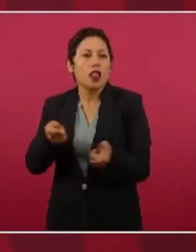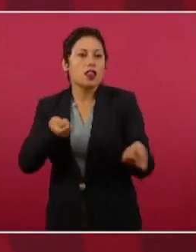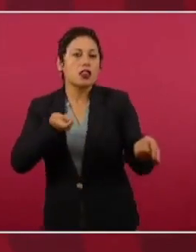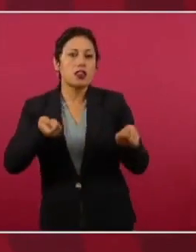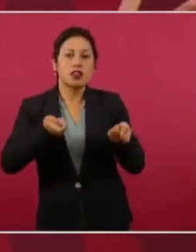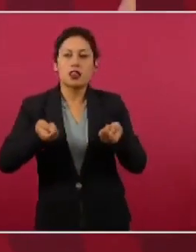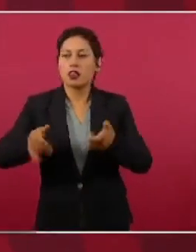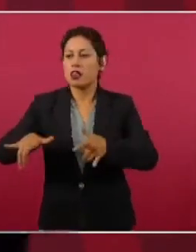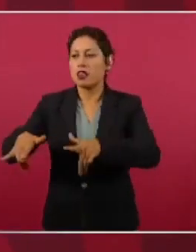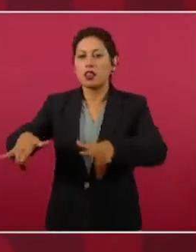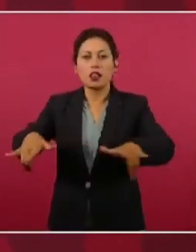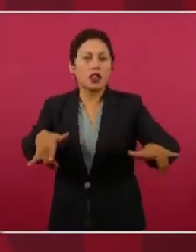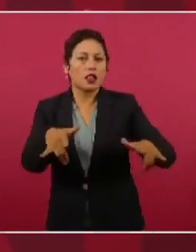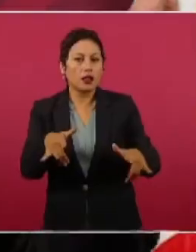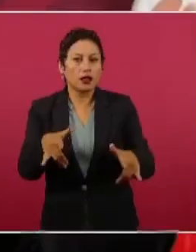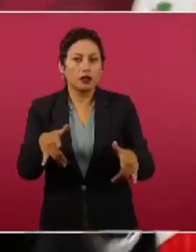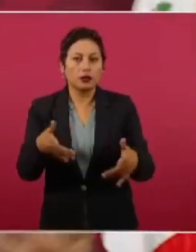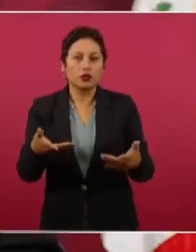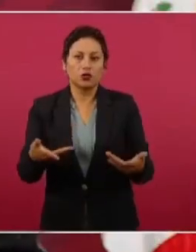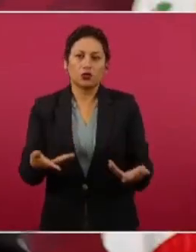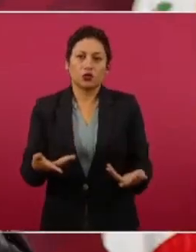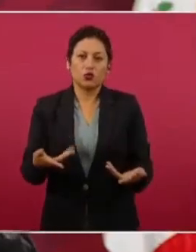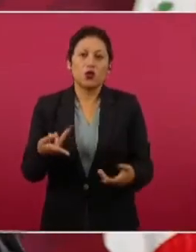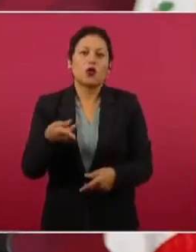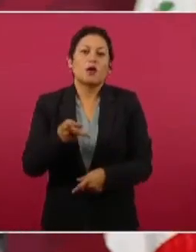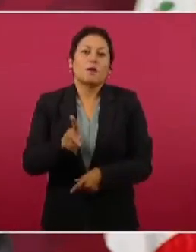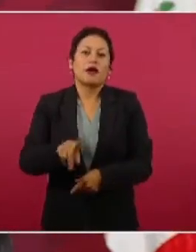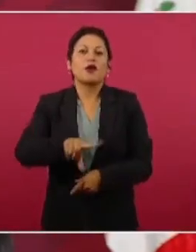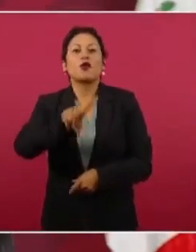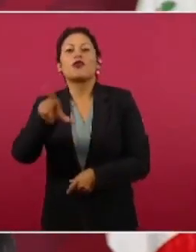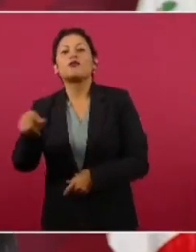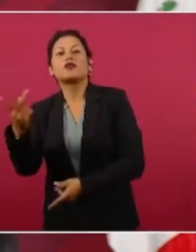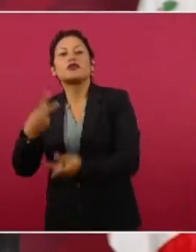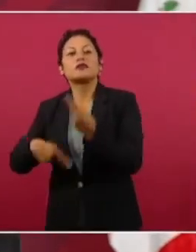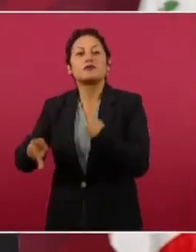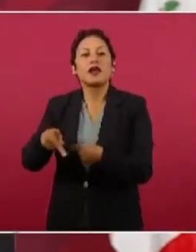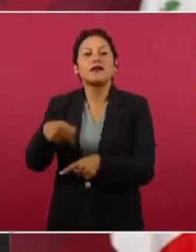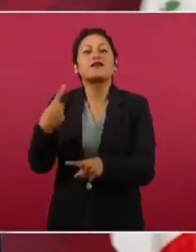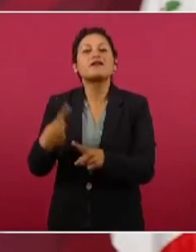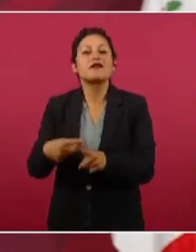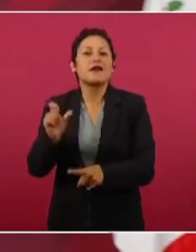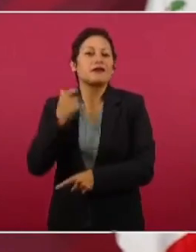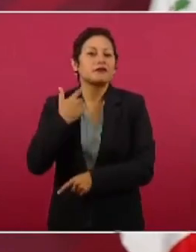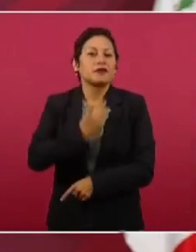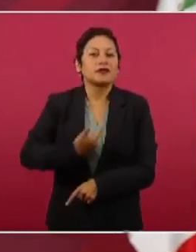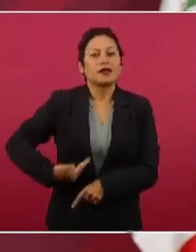Pero miren lo que sucedió con Zedillo. Yo creo que si